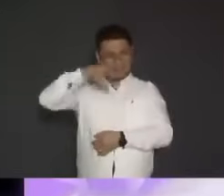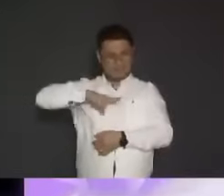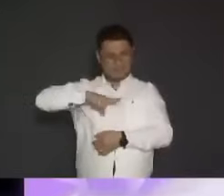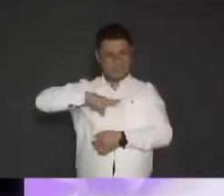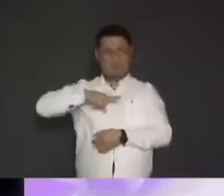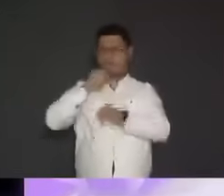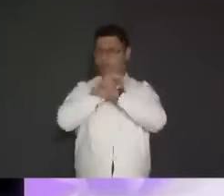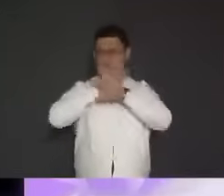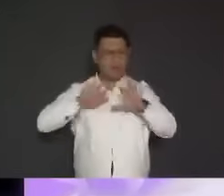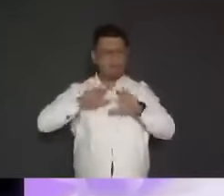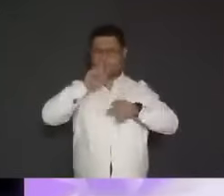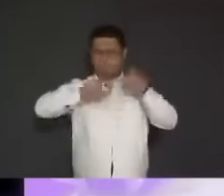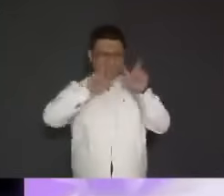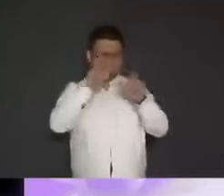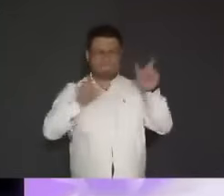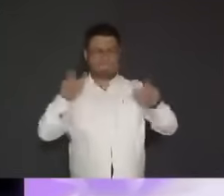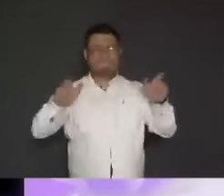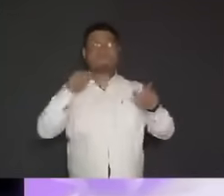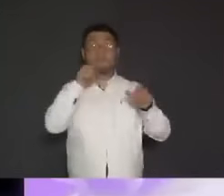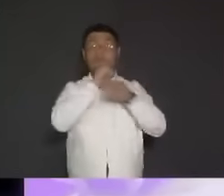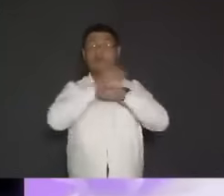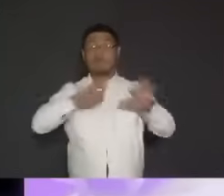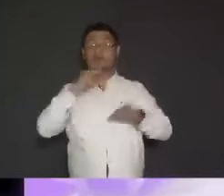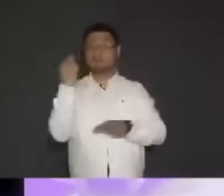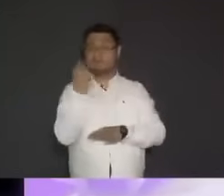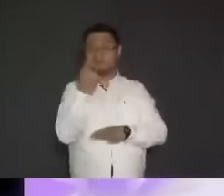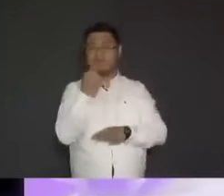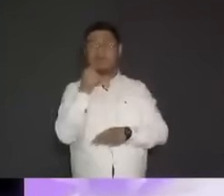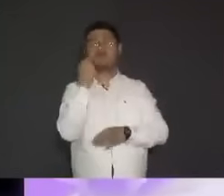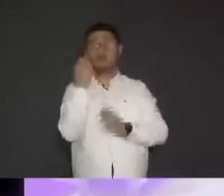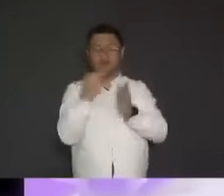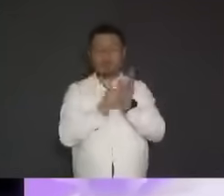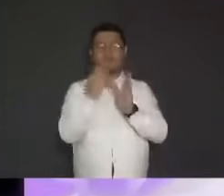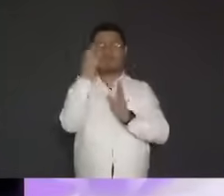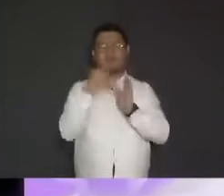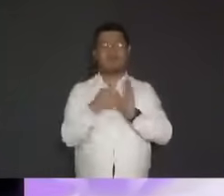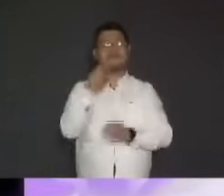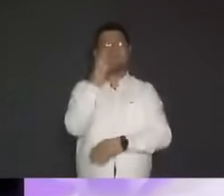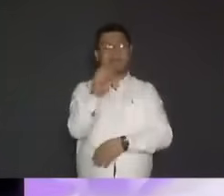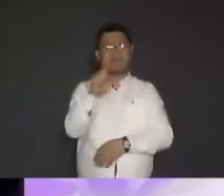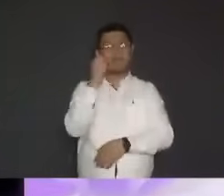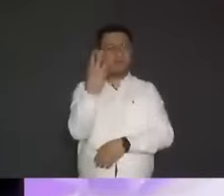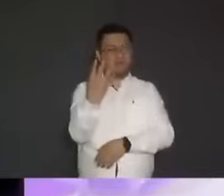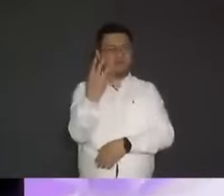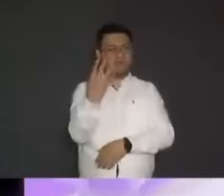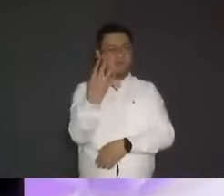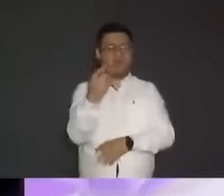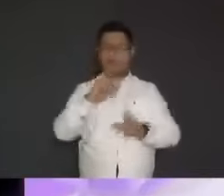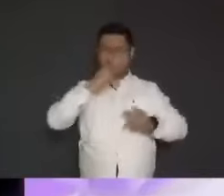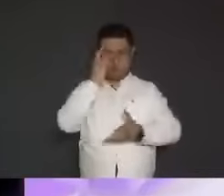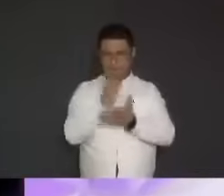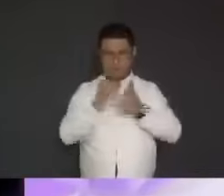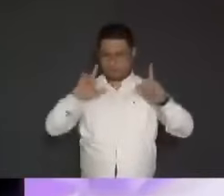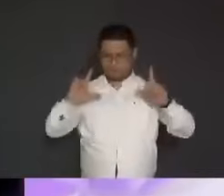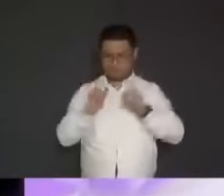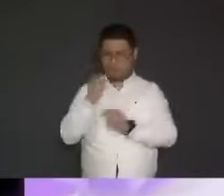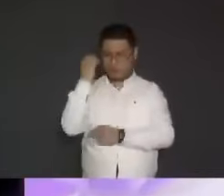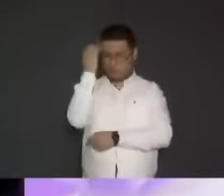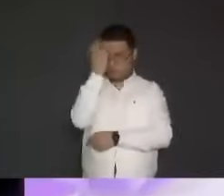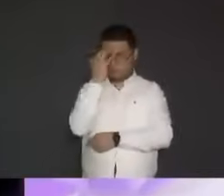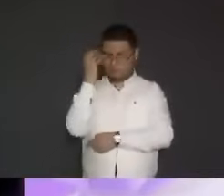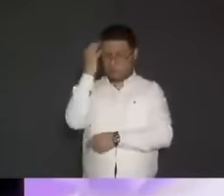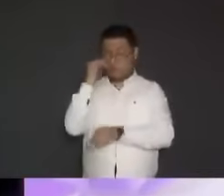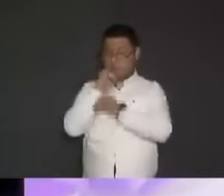datos, la información relevante para este proceso electoral 2024. Ahora solo nos queda bien reflexionar nuestro voto